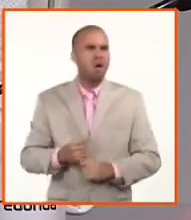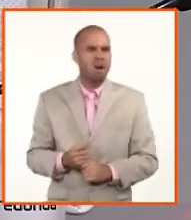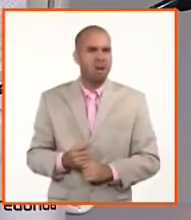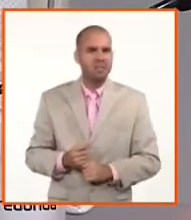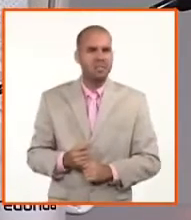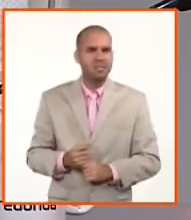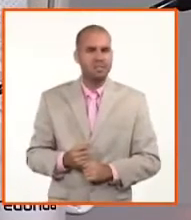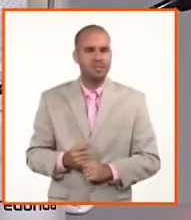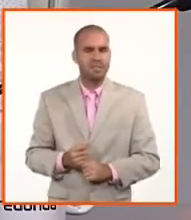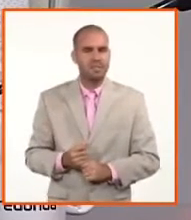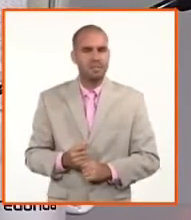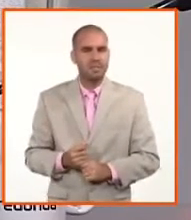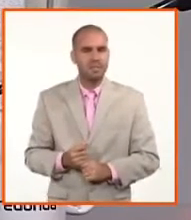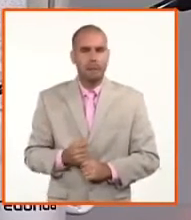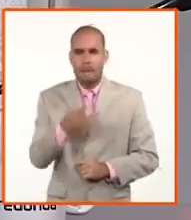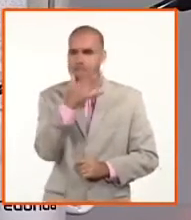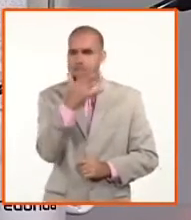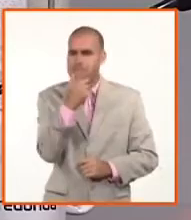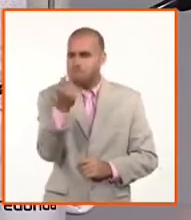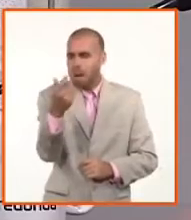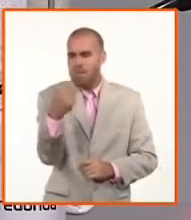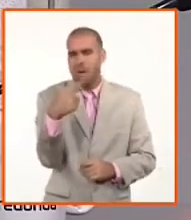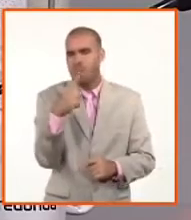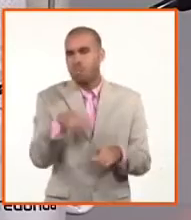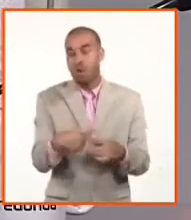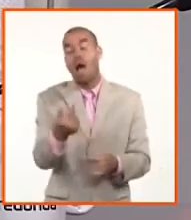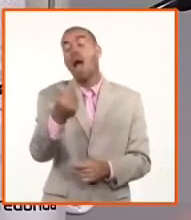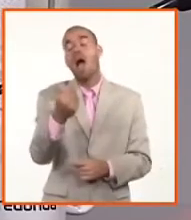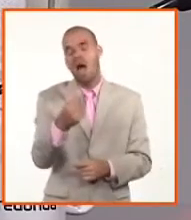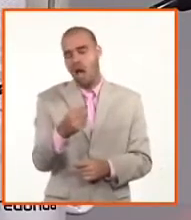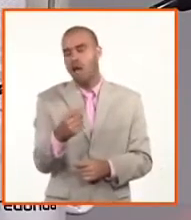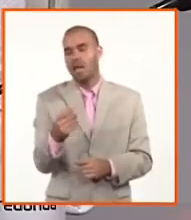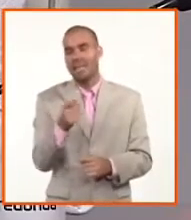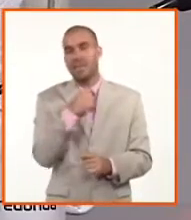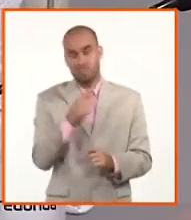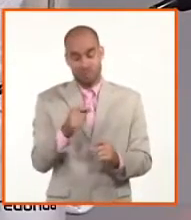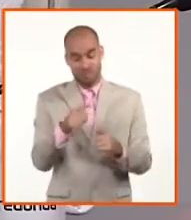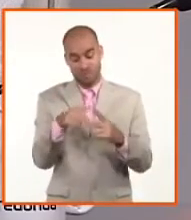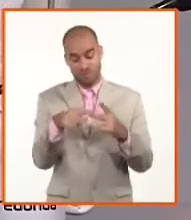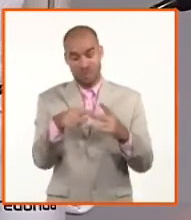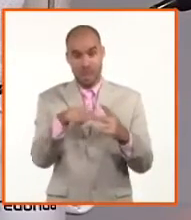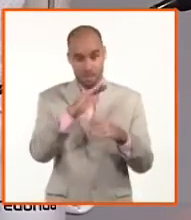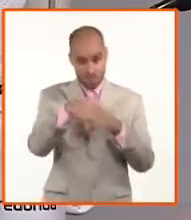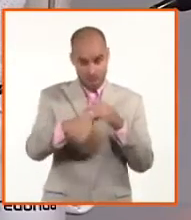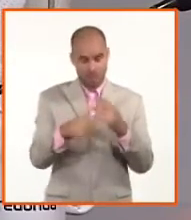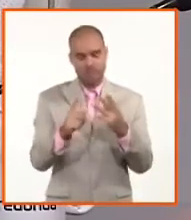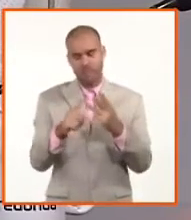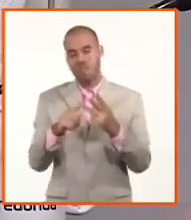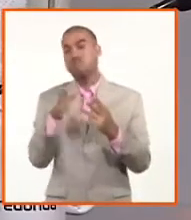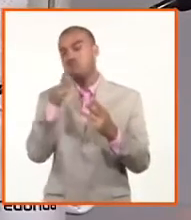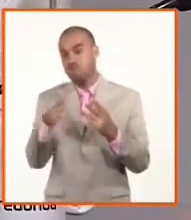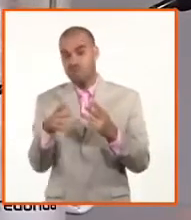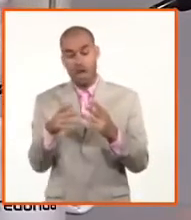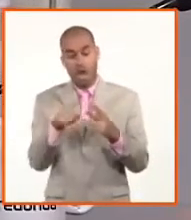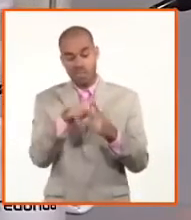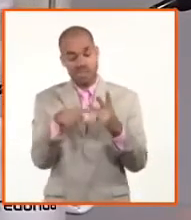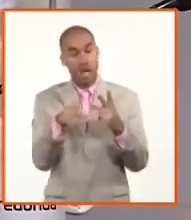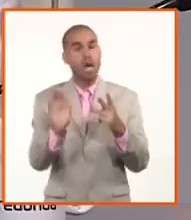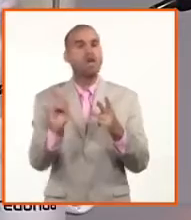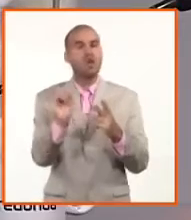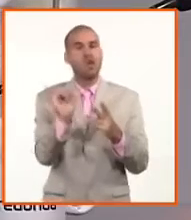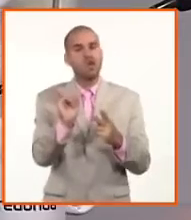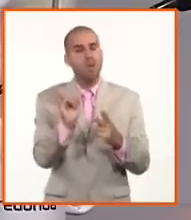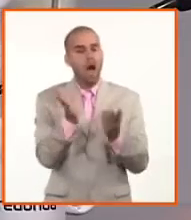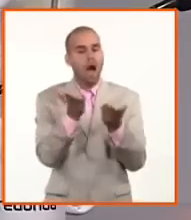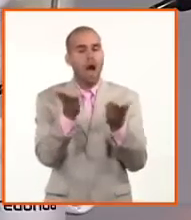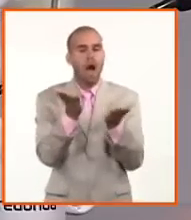destaca más esa semejanza, es la figura del apóstol. Ambos, o sea, los tres eran muy seguidores del pensamiento martiano. Por eso la tradición de la